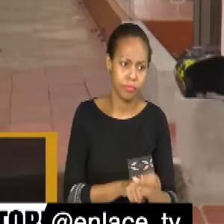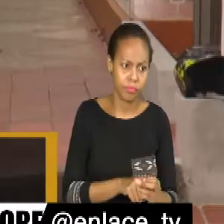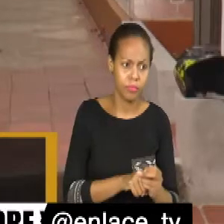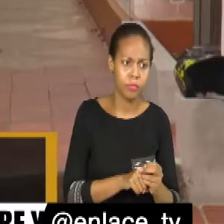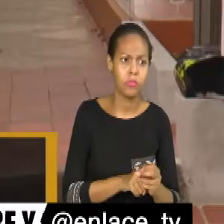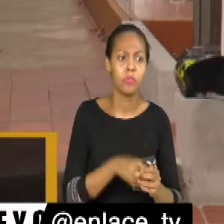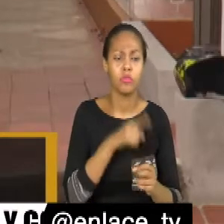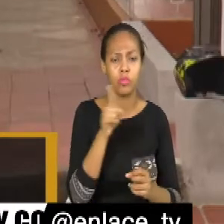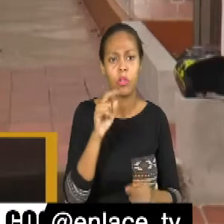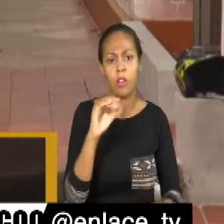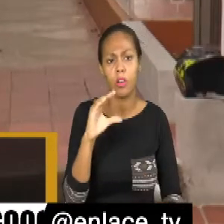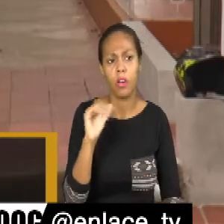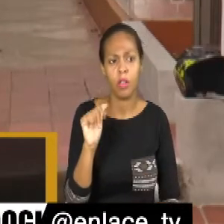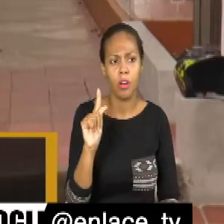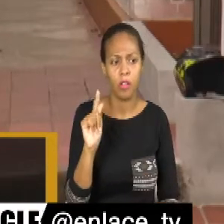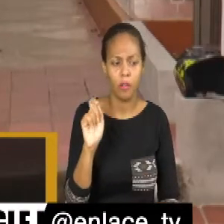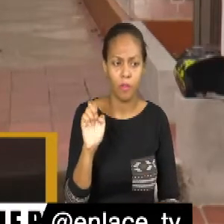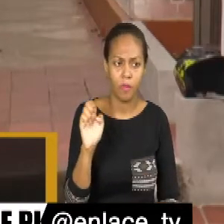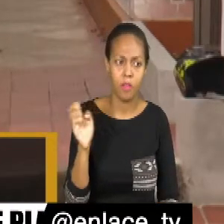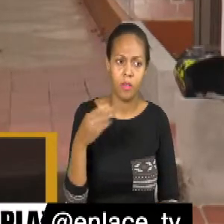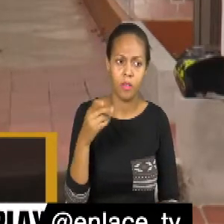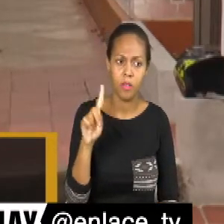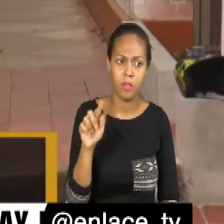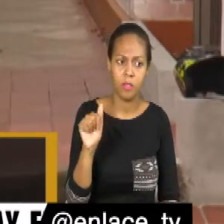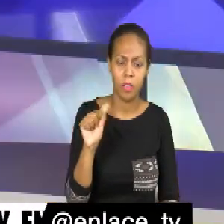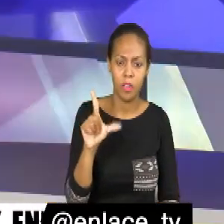Café Salud que van a tener su nueva EPS.